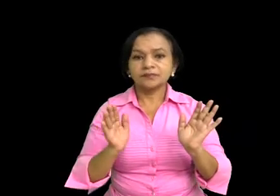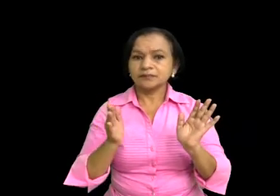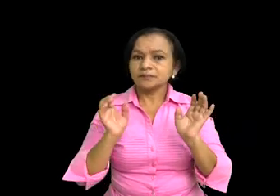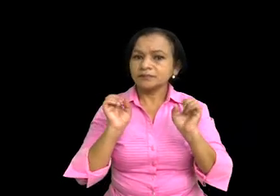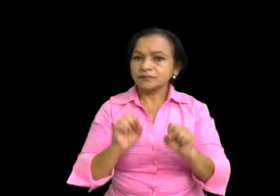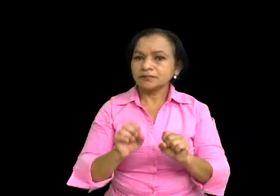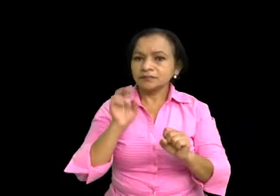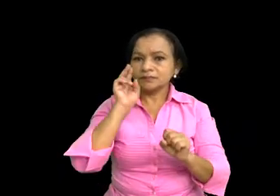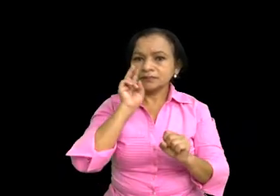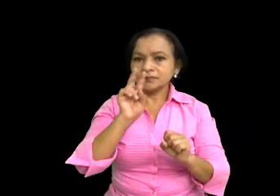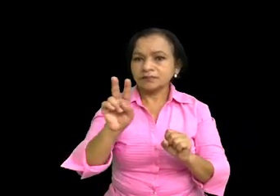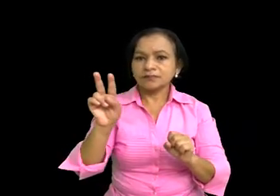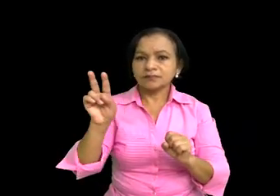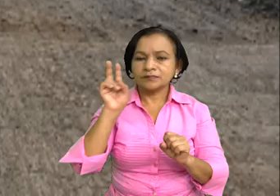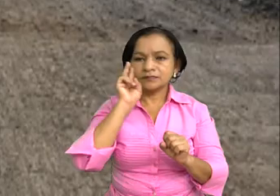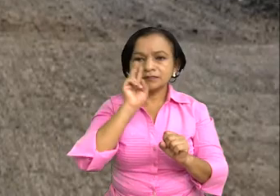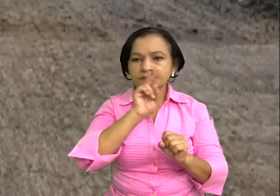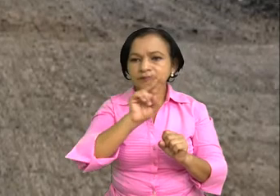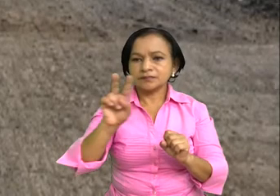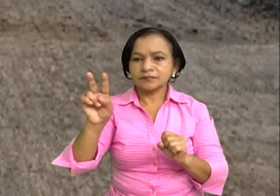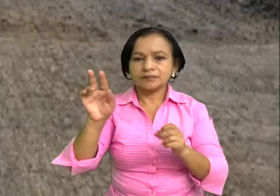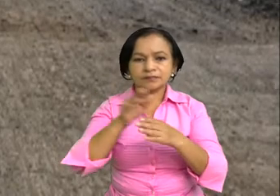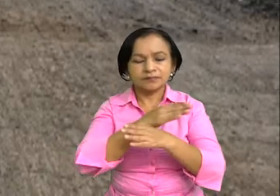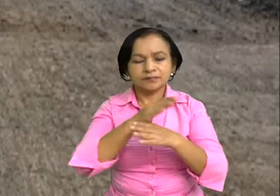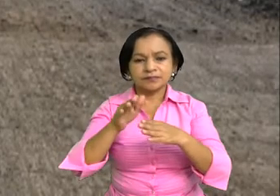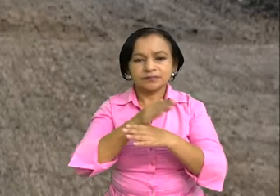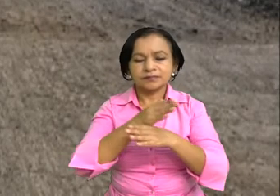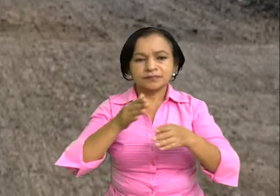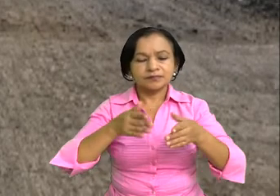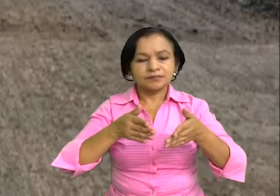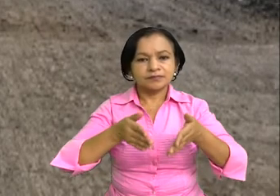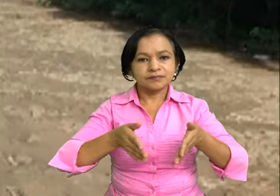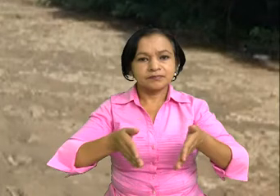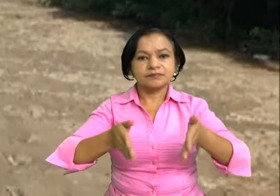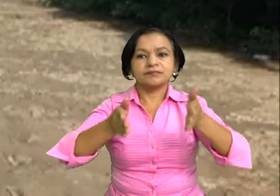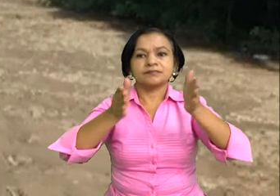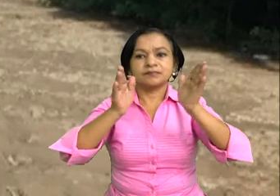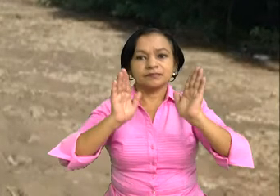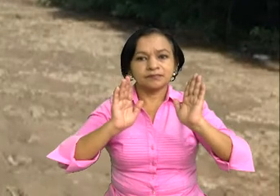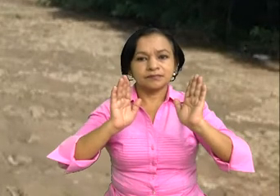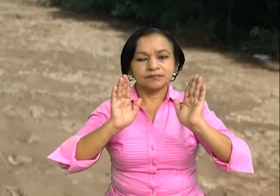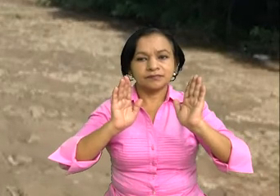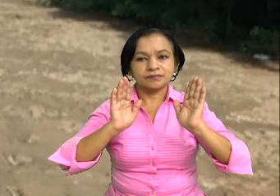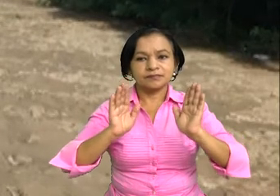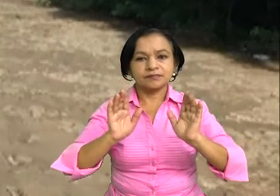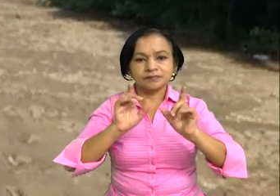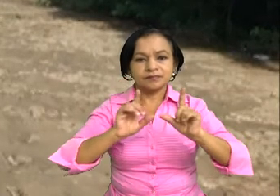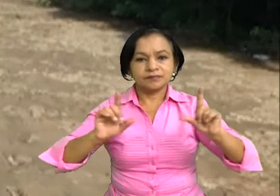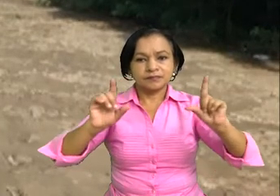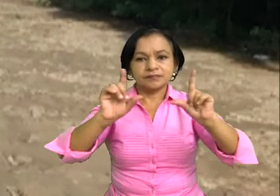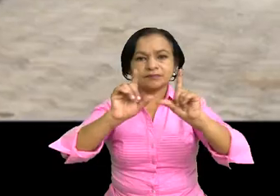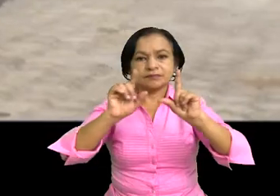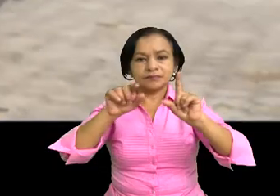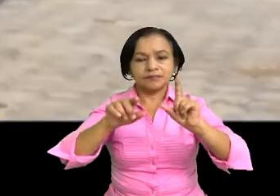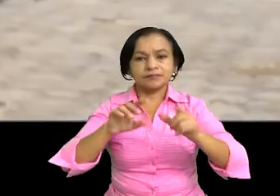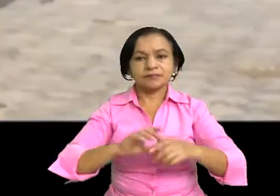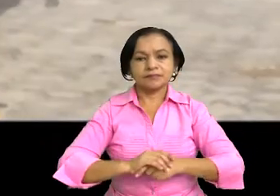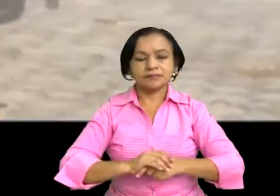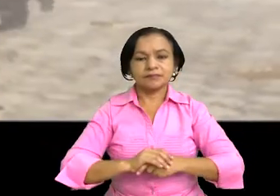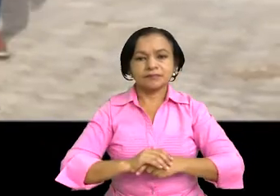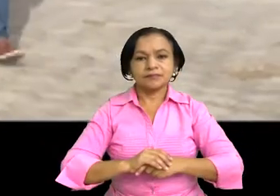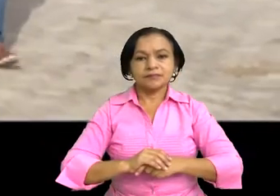disfrutar también de una vista distinta hacia la carretera y hacia la zona ahí de